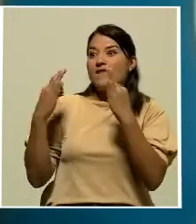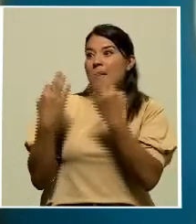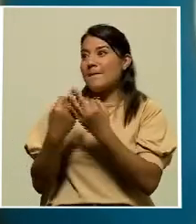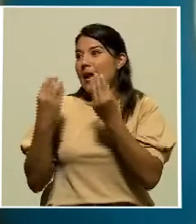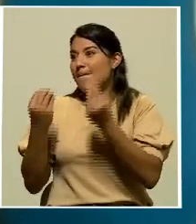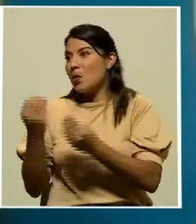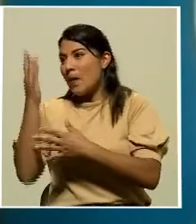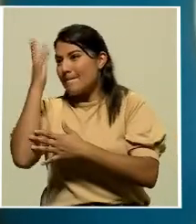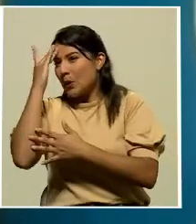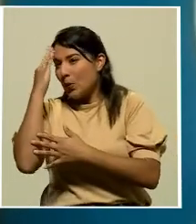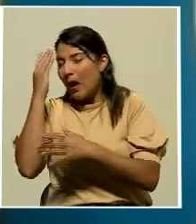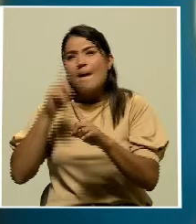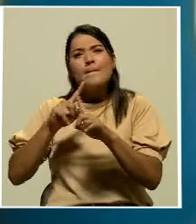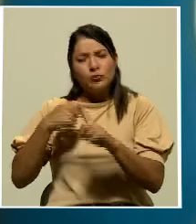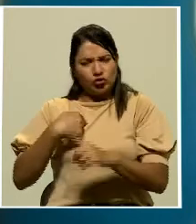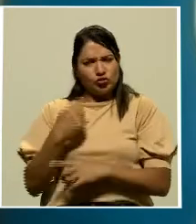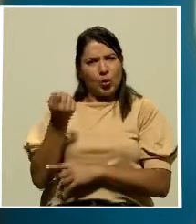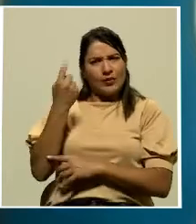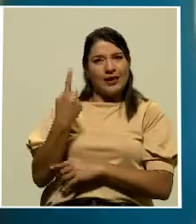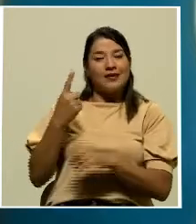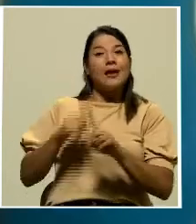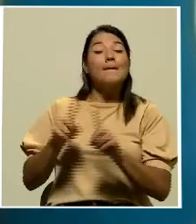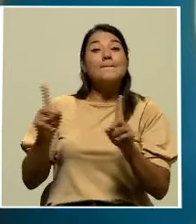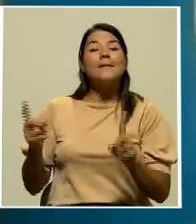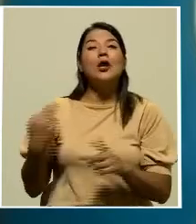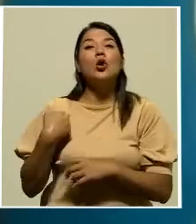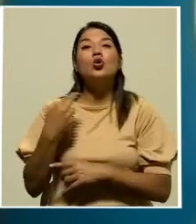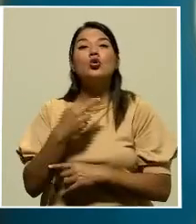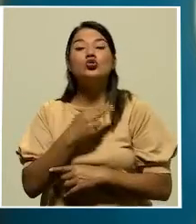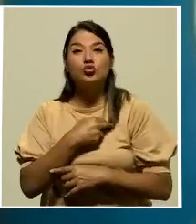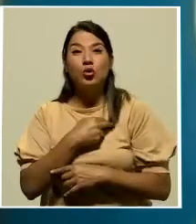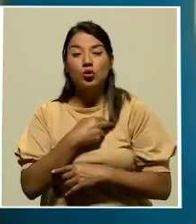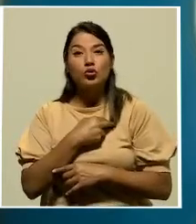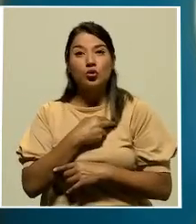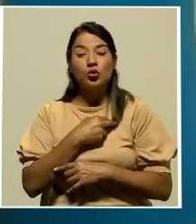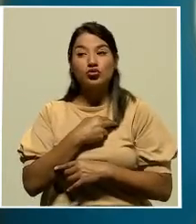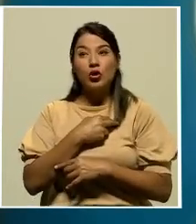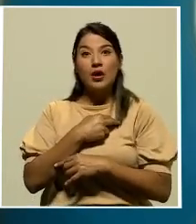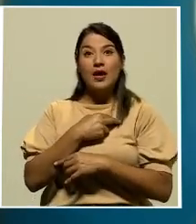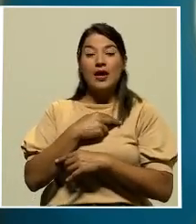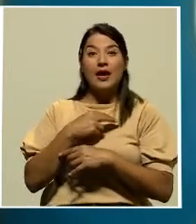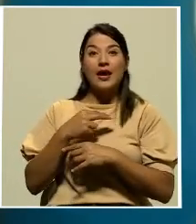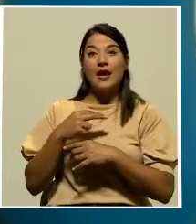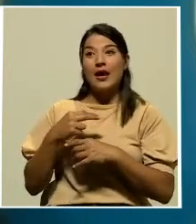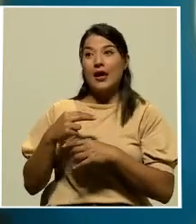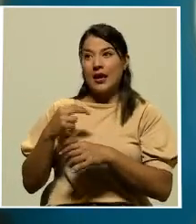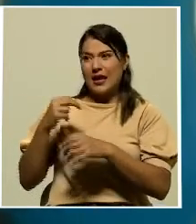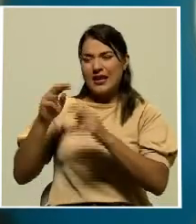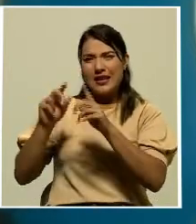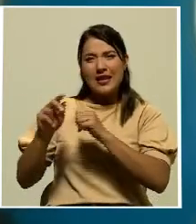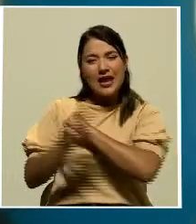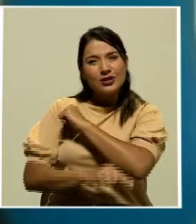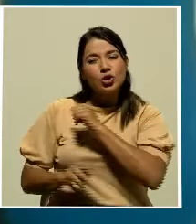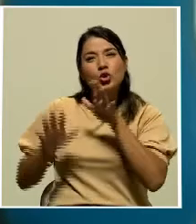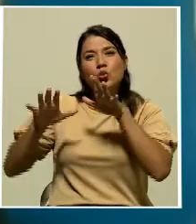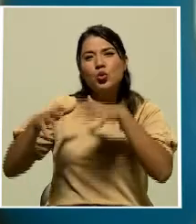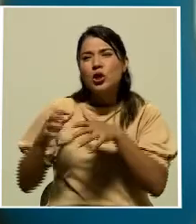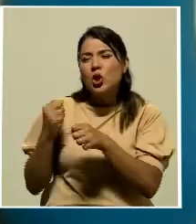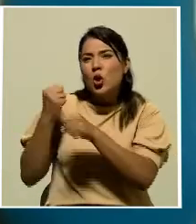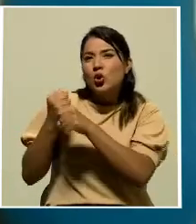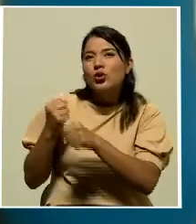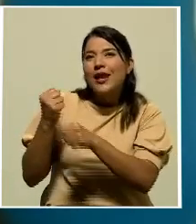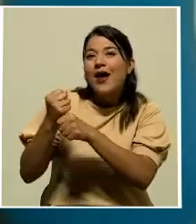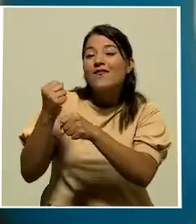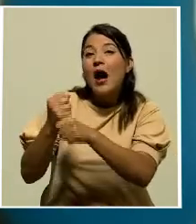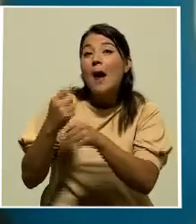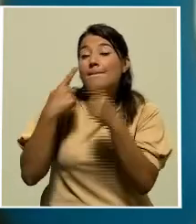entiendo, pero lo que podemos decir como una agencia de las Naciones Unidas que trabaja por el bienestar, por la